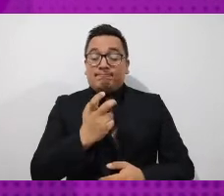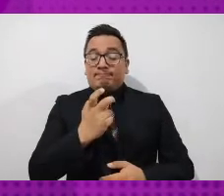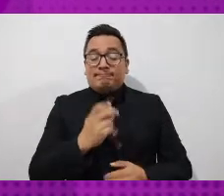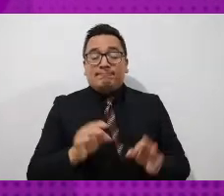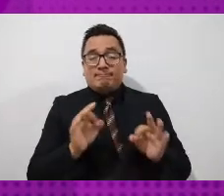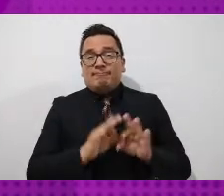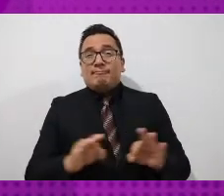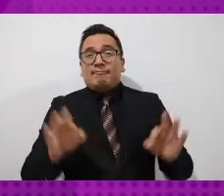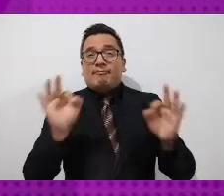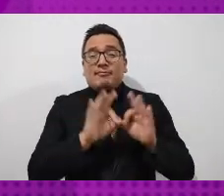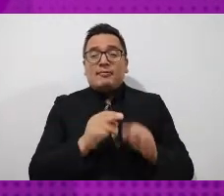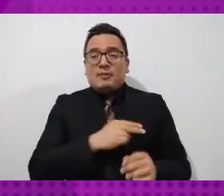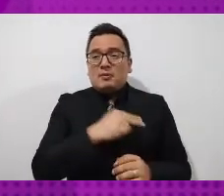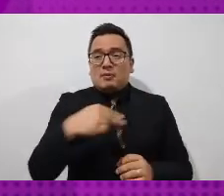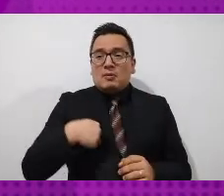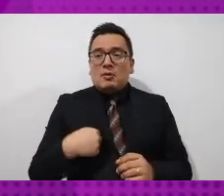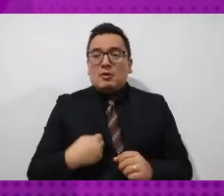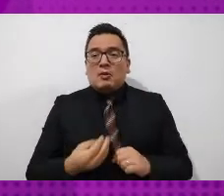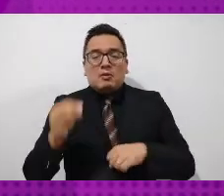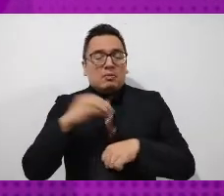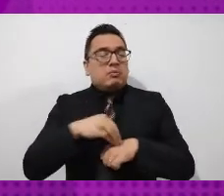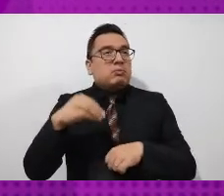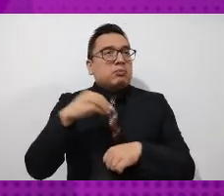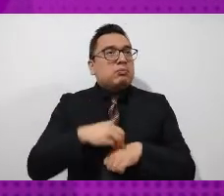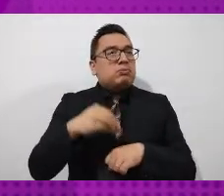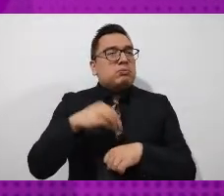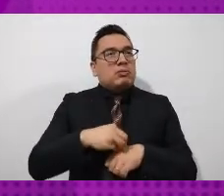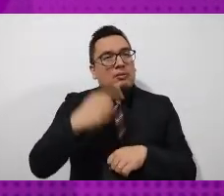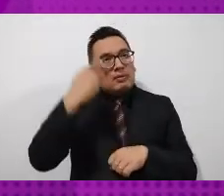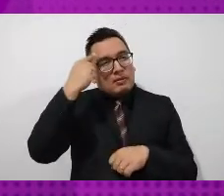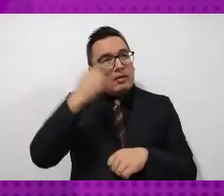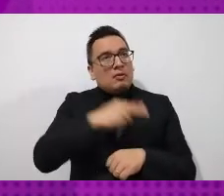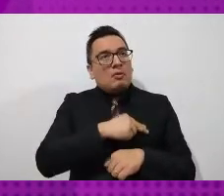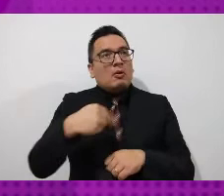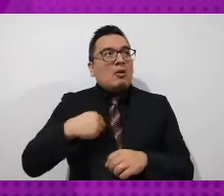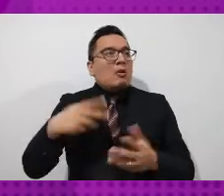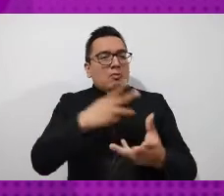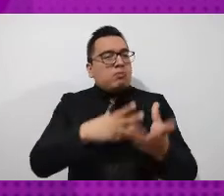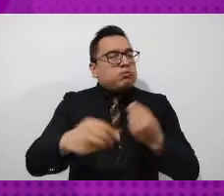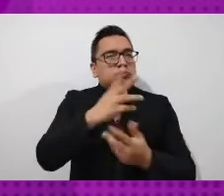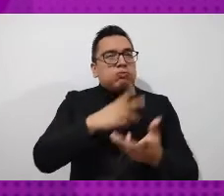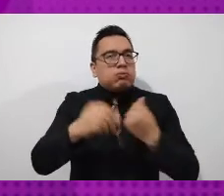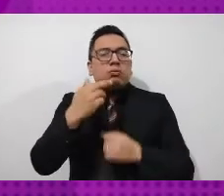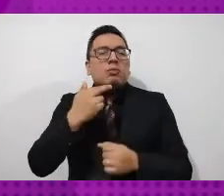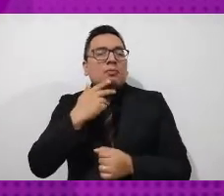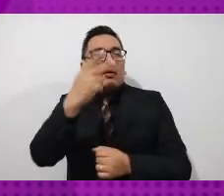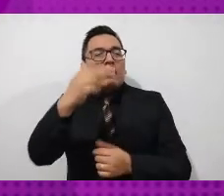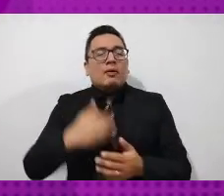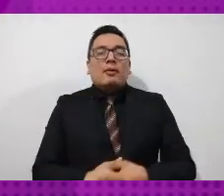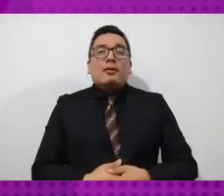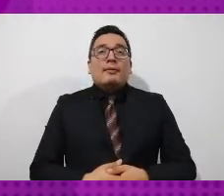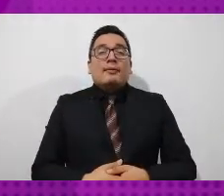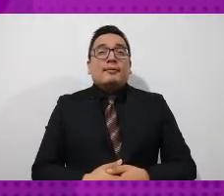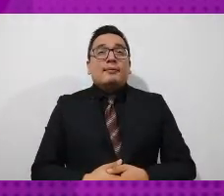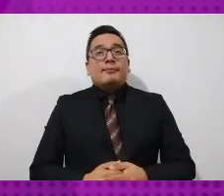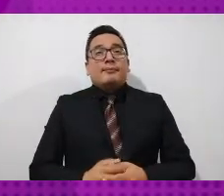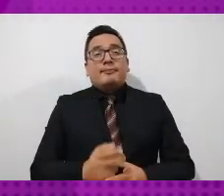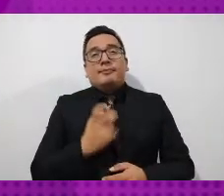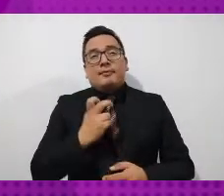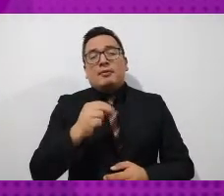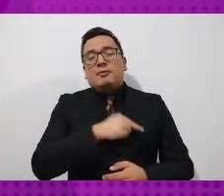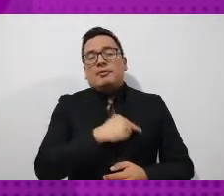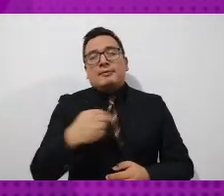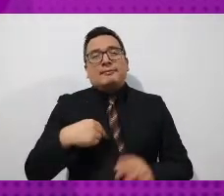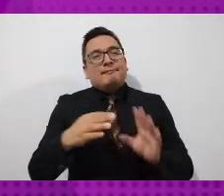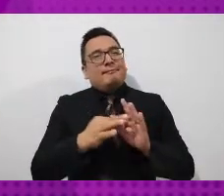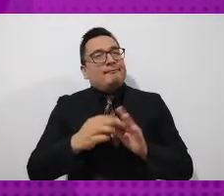es el ir construyendo ciudadanía, construyendo esta participación ciudadana y bueno, pues es el tema del que